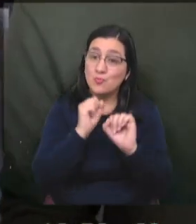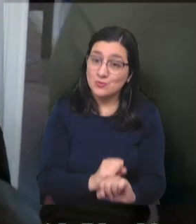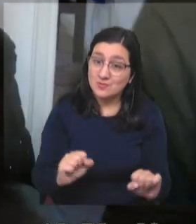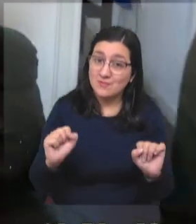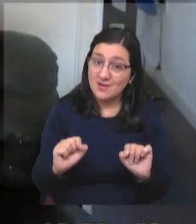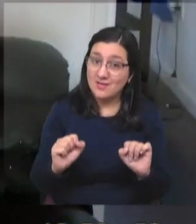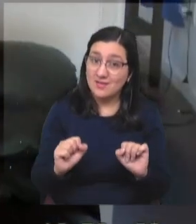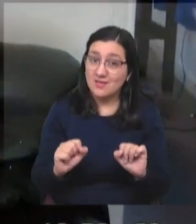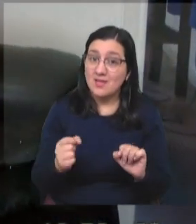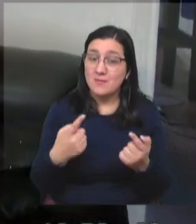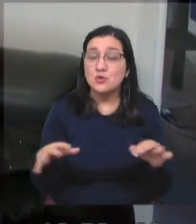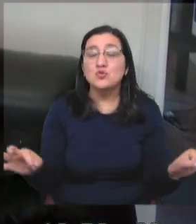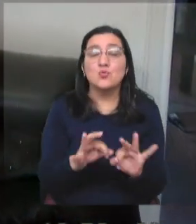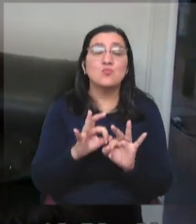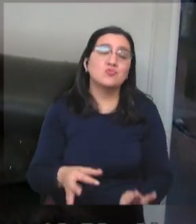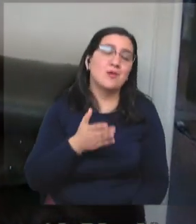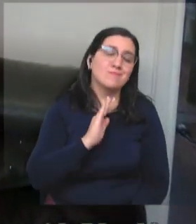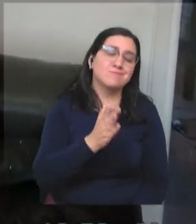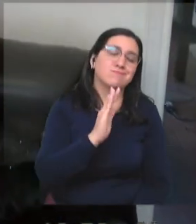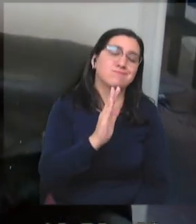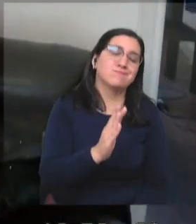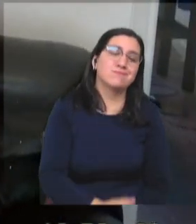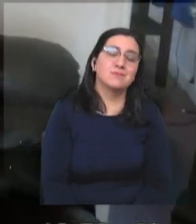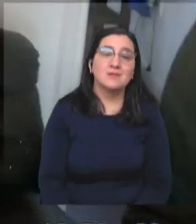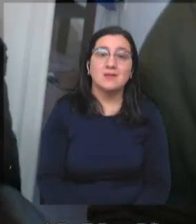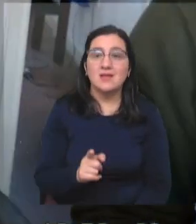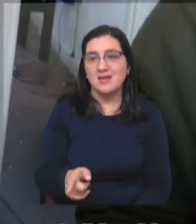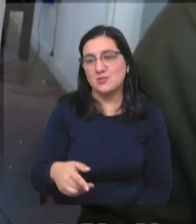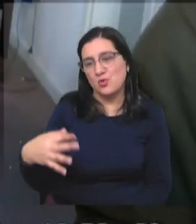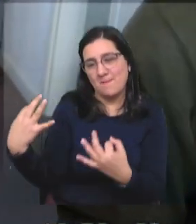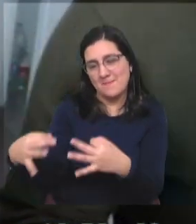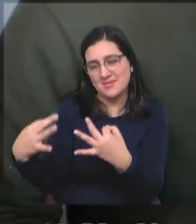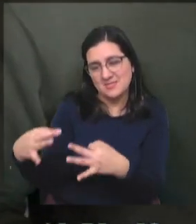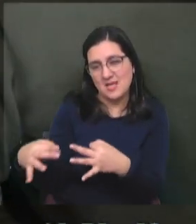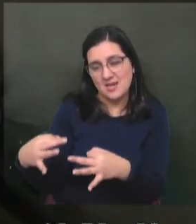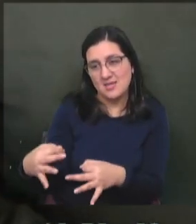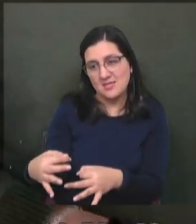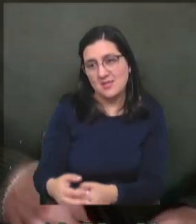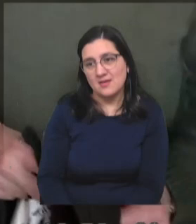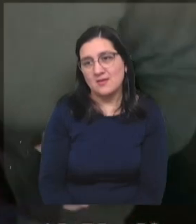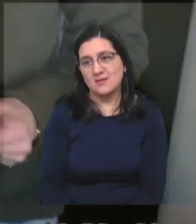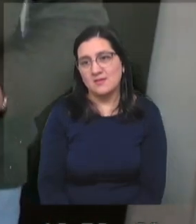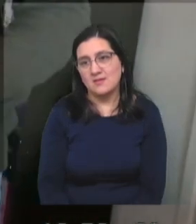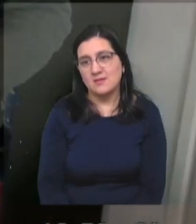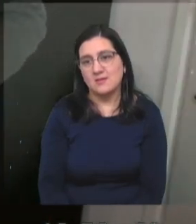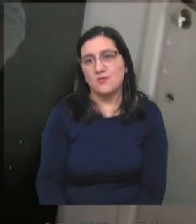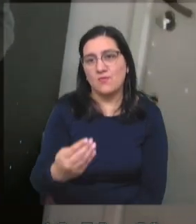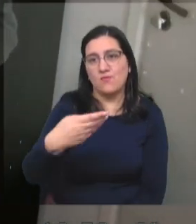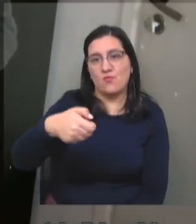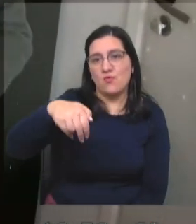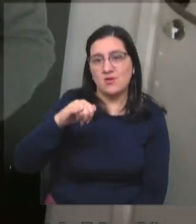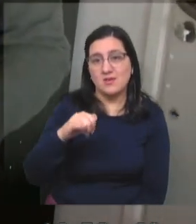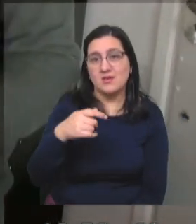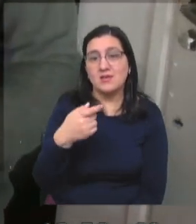más los Beatles pero su música está por siempre no voy a hablar más yo porque estoy con un especialista en esta materia que es bangola que es